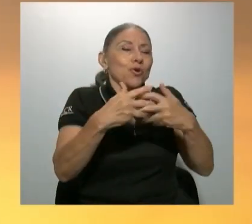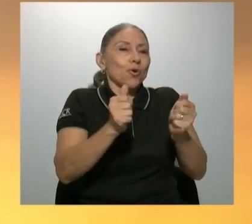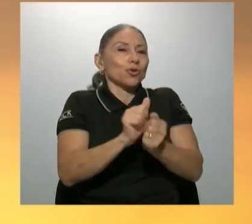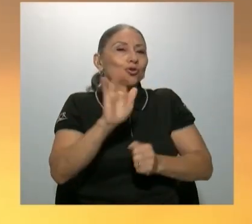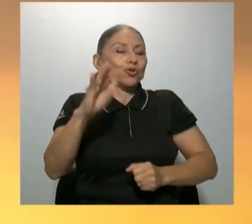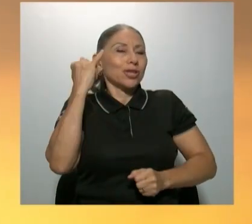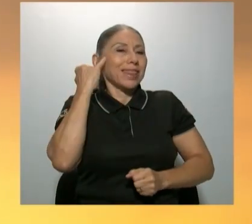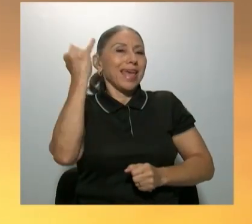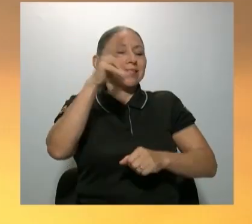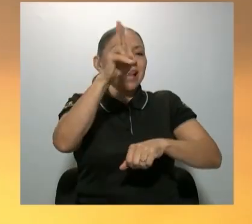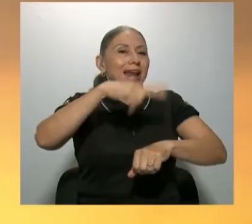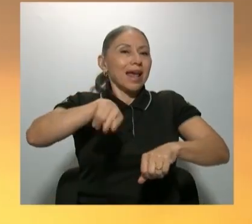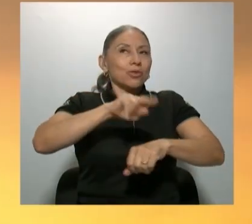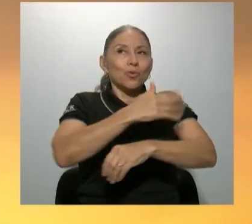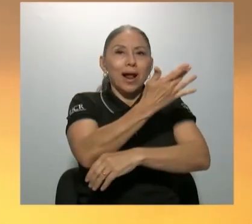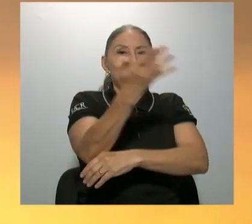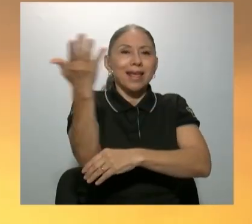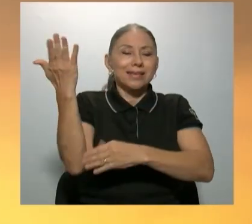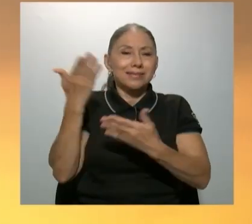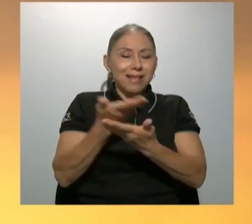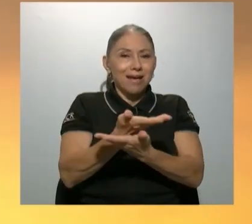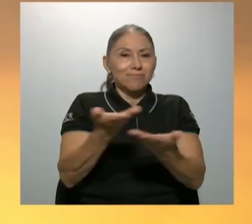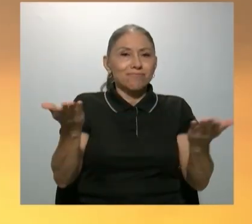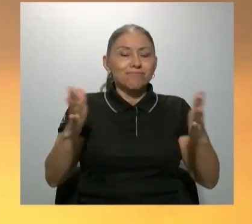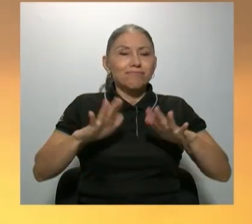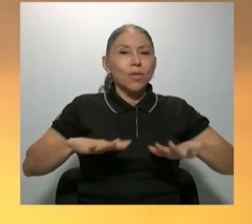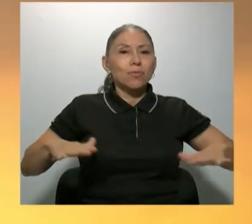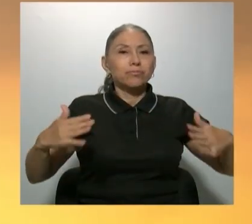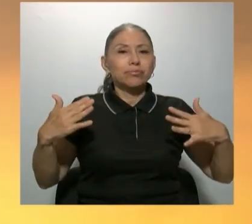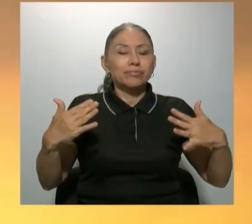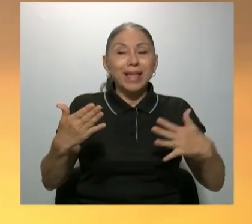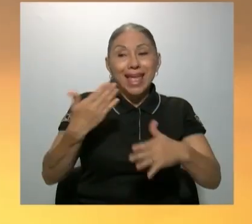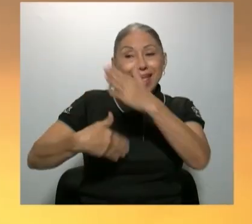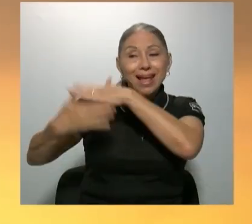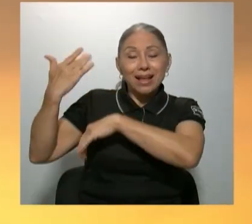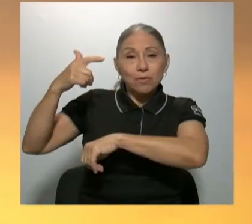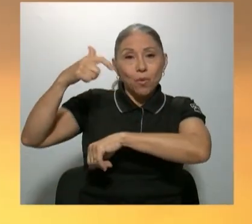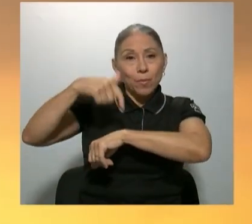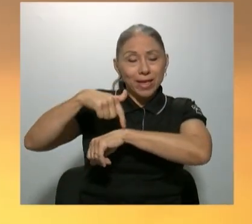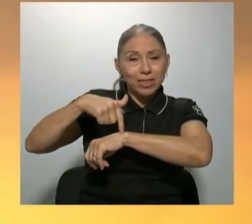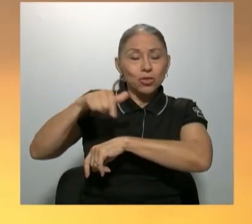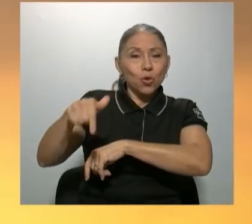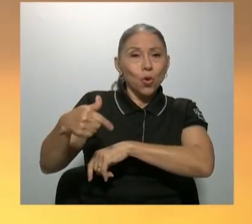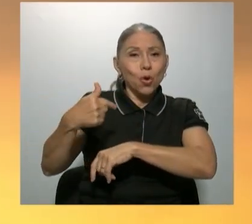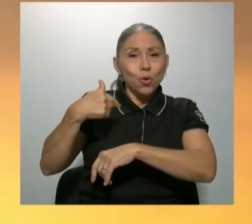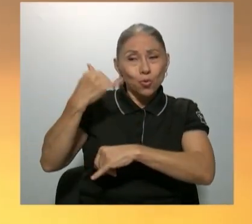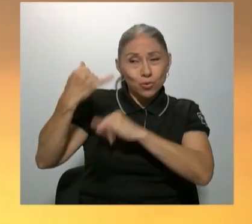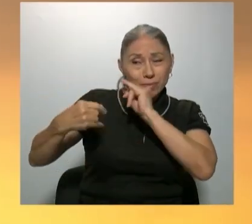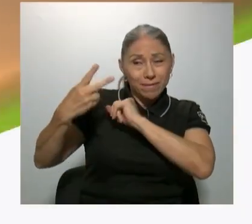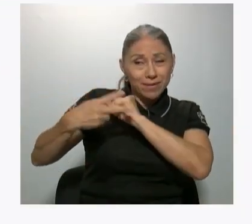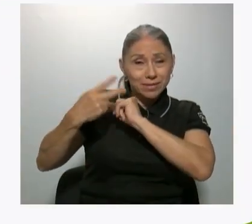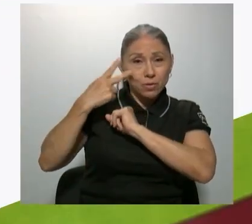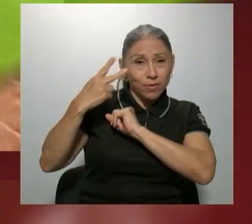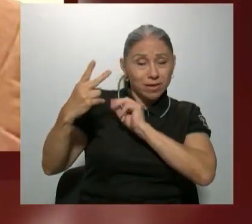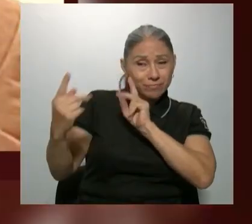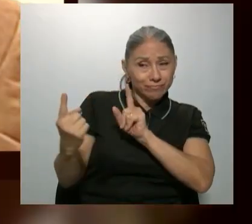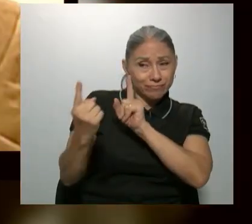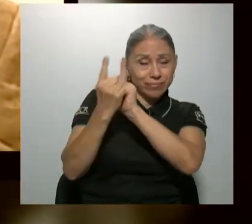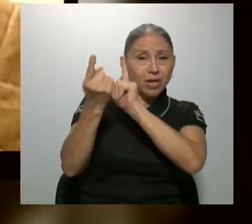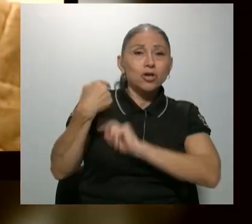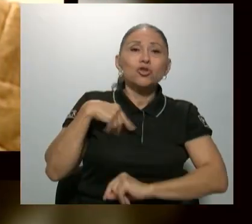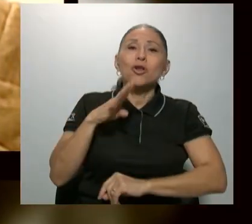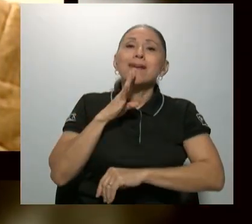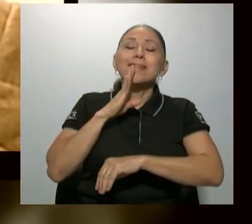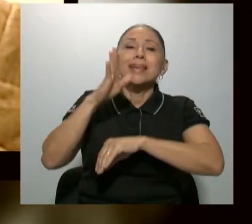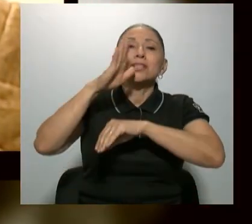naturaleza y todo lo demás. Es decir, yo en ese momento le hablé de la hija